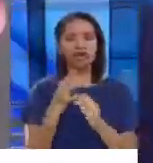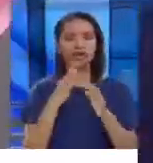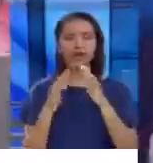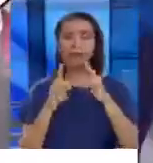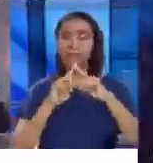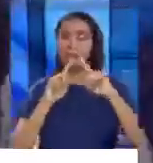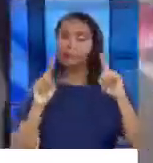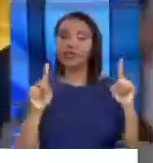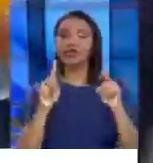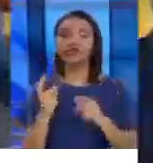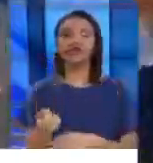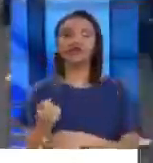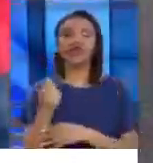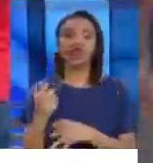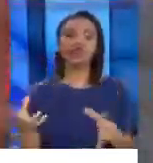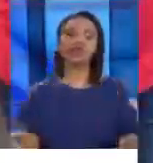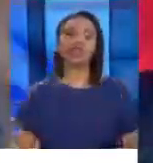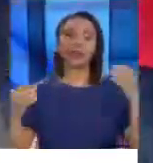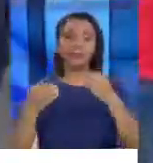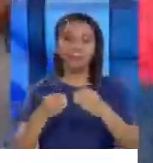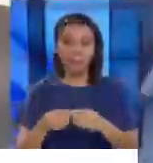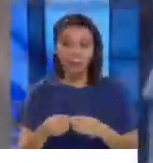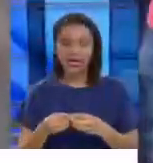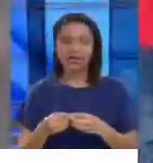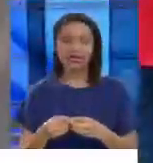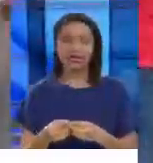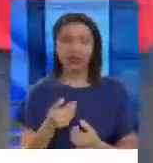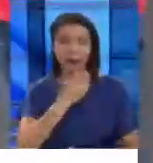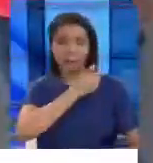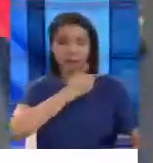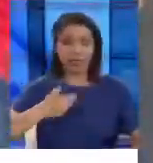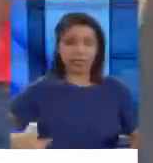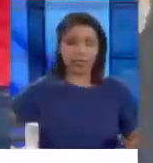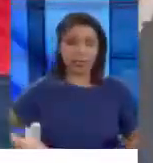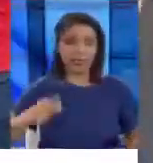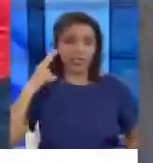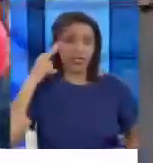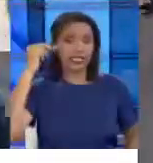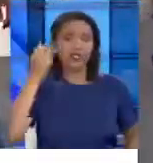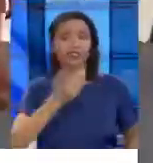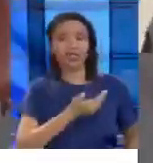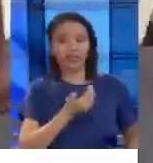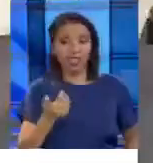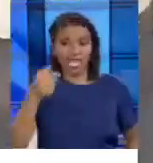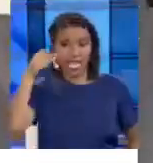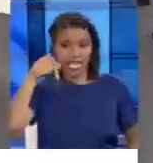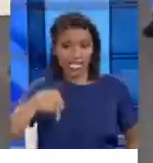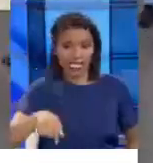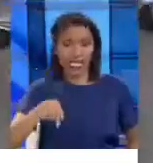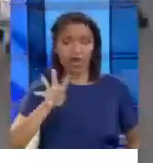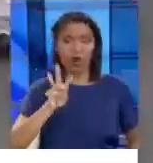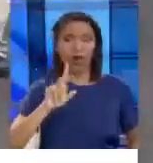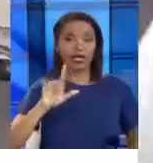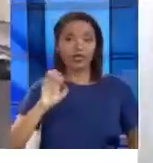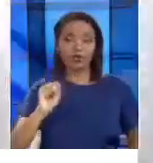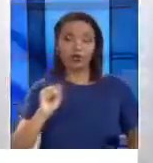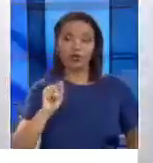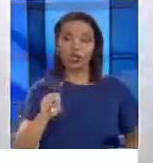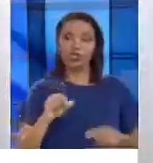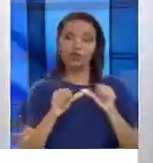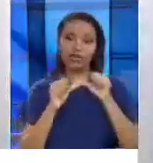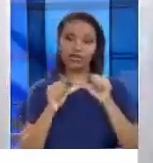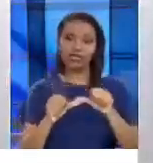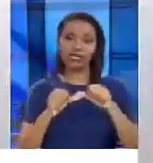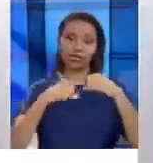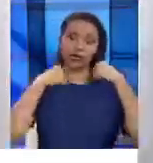con ellos, y que mientras el presidente no se apersone a este punto, hablamos de los Cuatro Altos, ellos no van a salir de la vía.